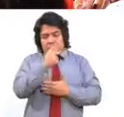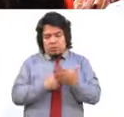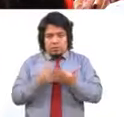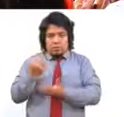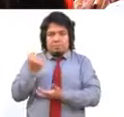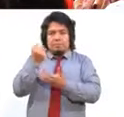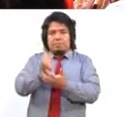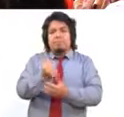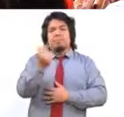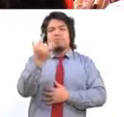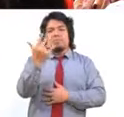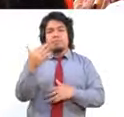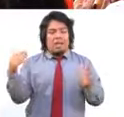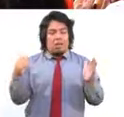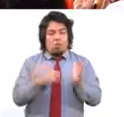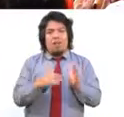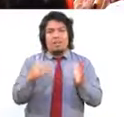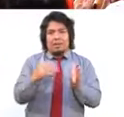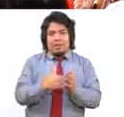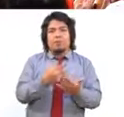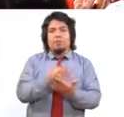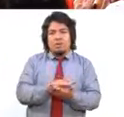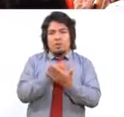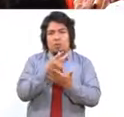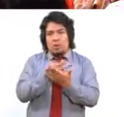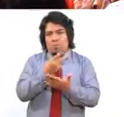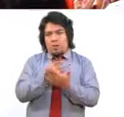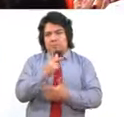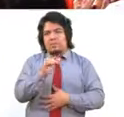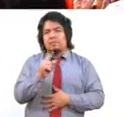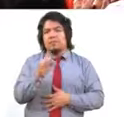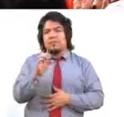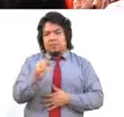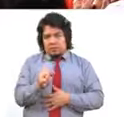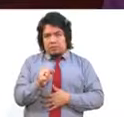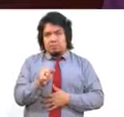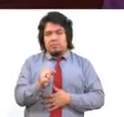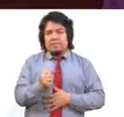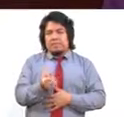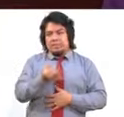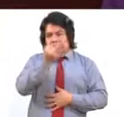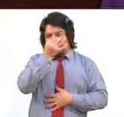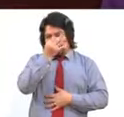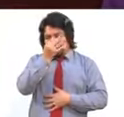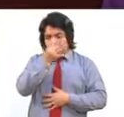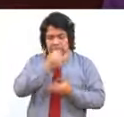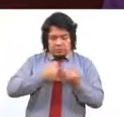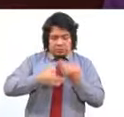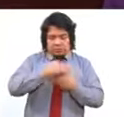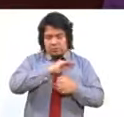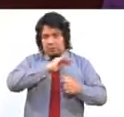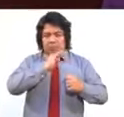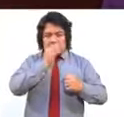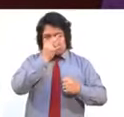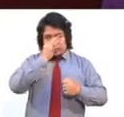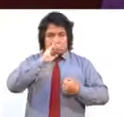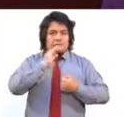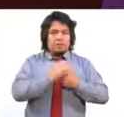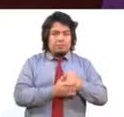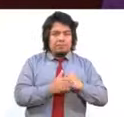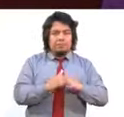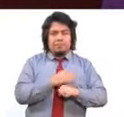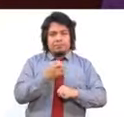de 50 millones y estamos ya muy próximas a concluir con todos estos apoyos. De hecho, yo les